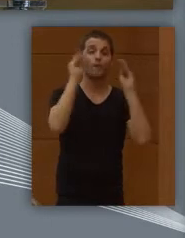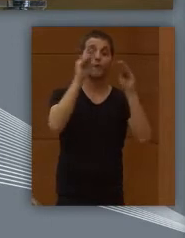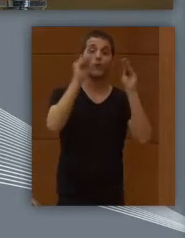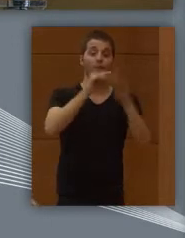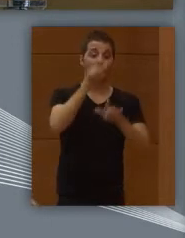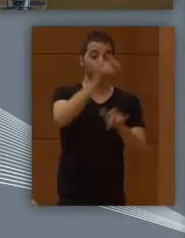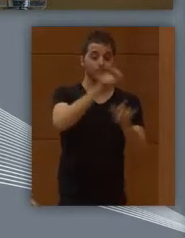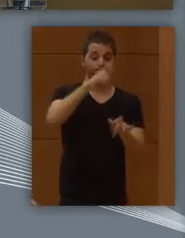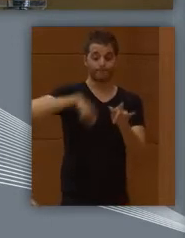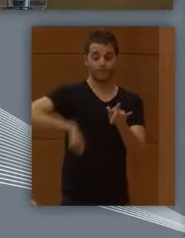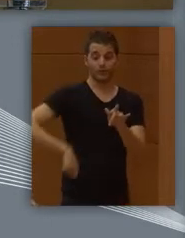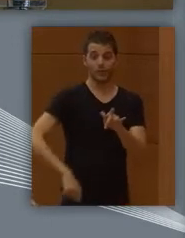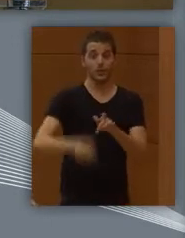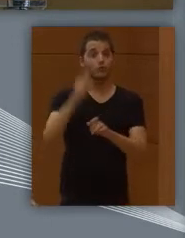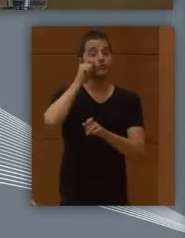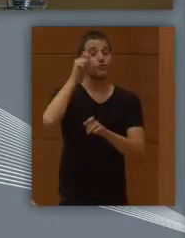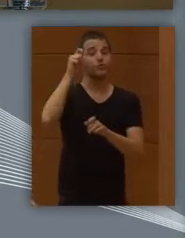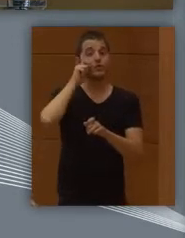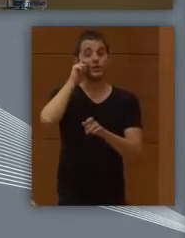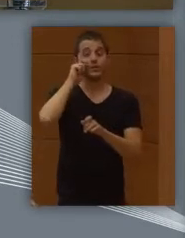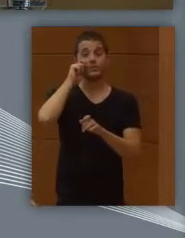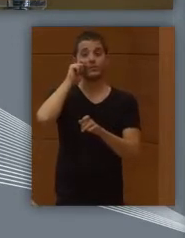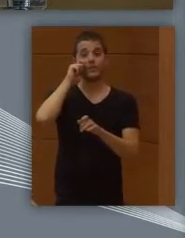de los profesionales del turismo en